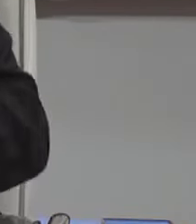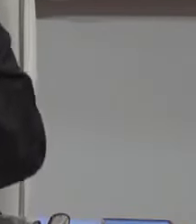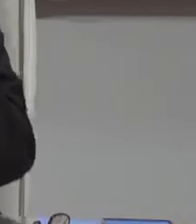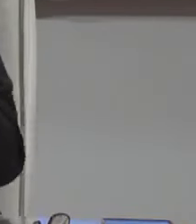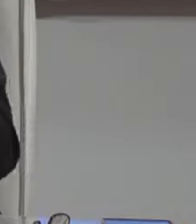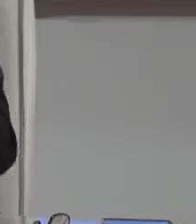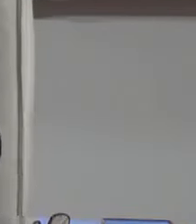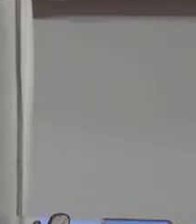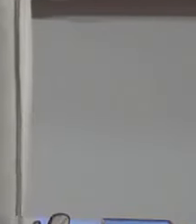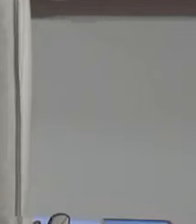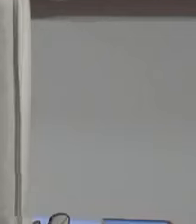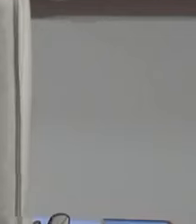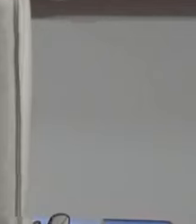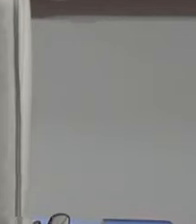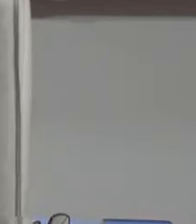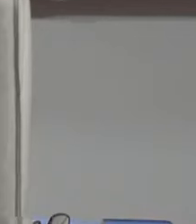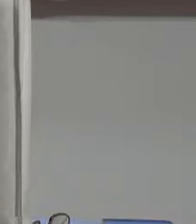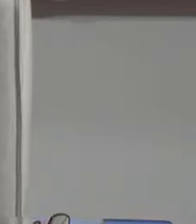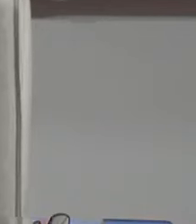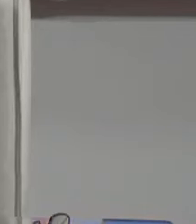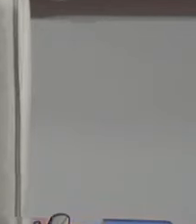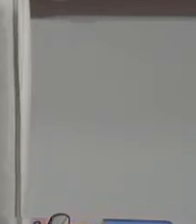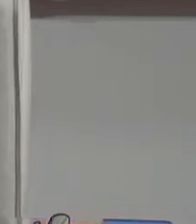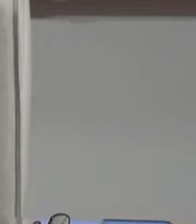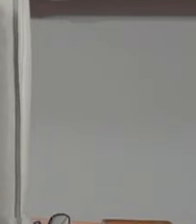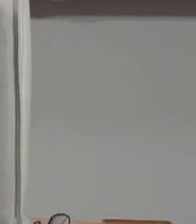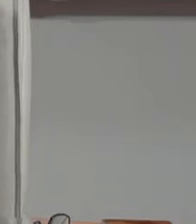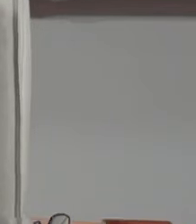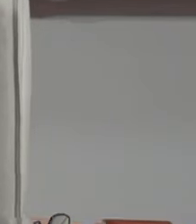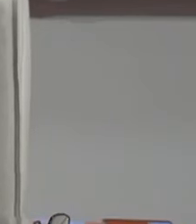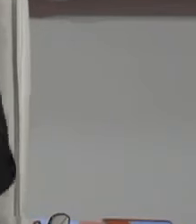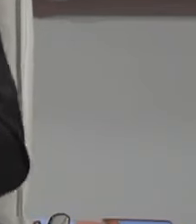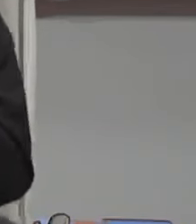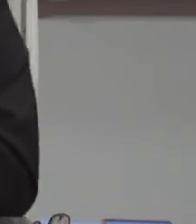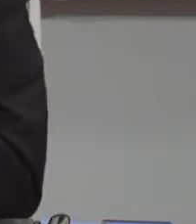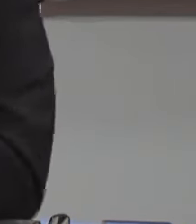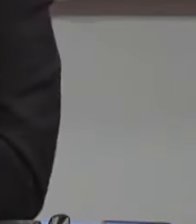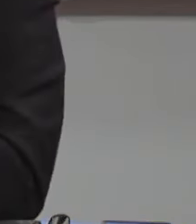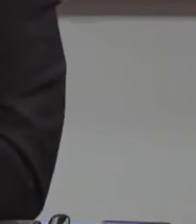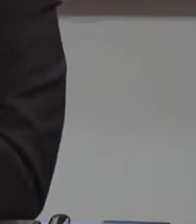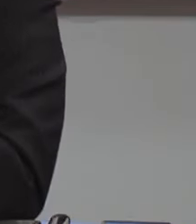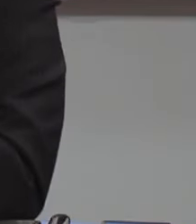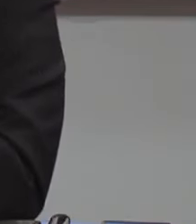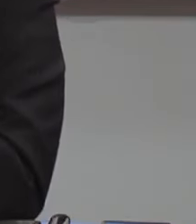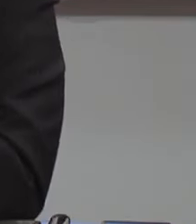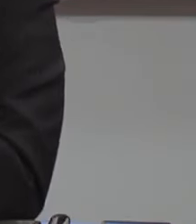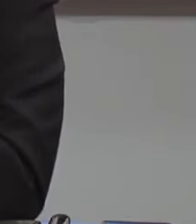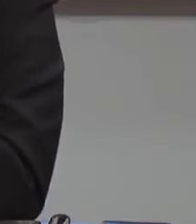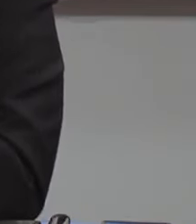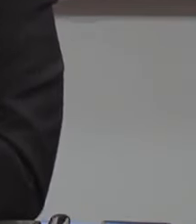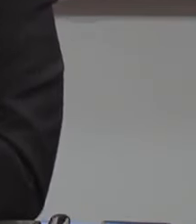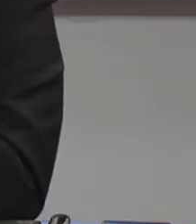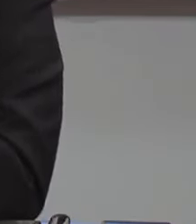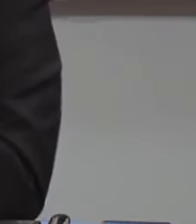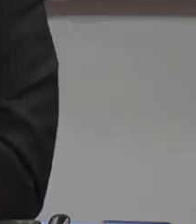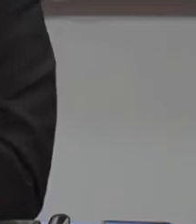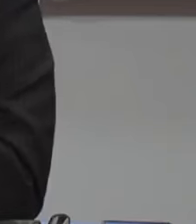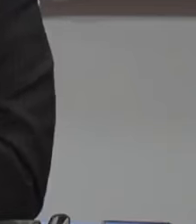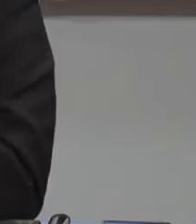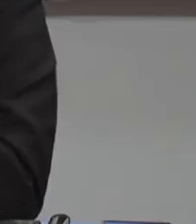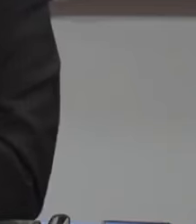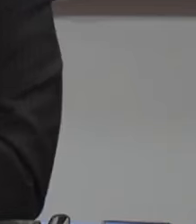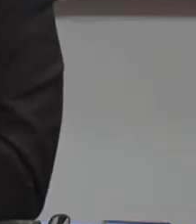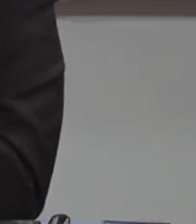distribuida y también hay una indisponibilidad por falta de piezas repuesto nosotros desde que se terminaron de comprar los